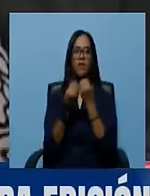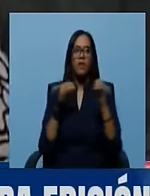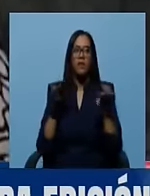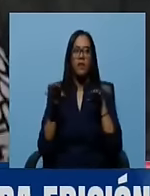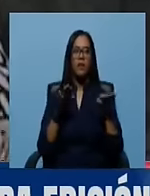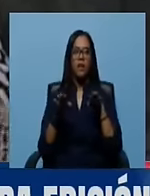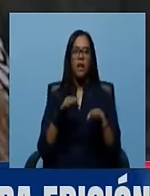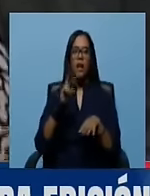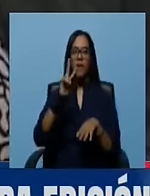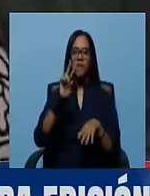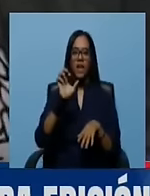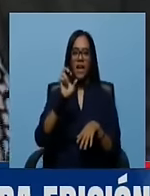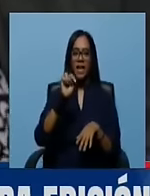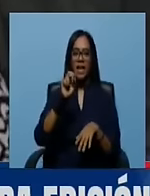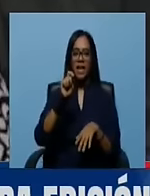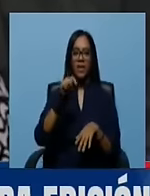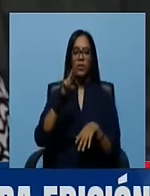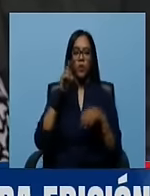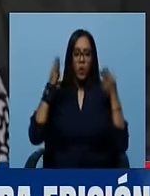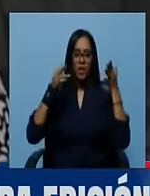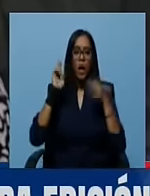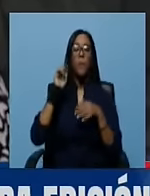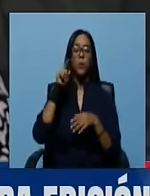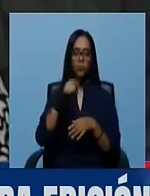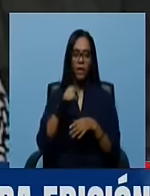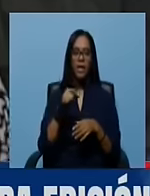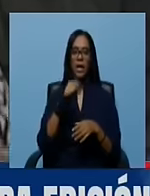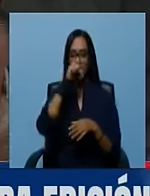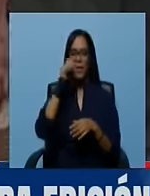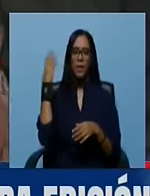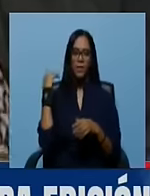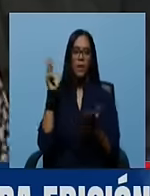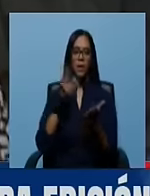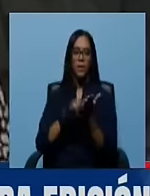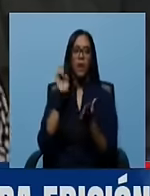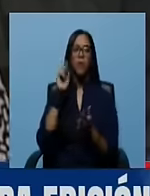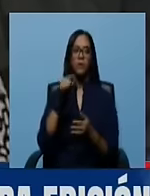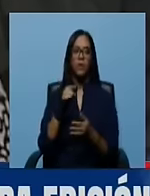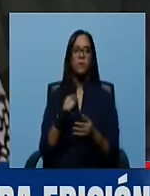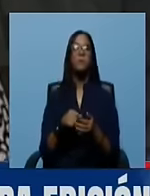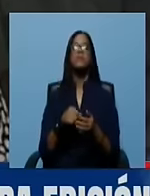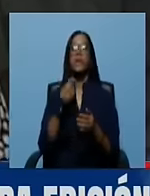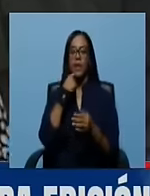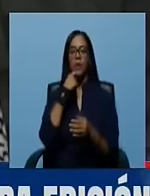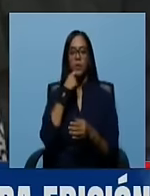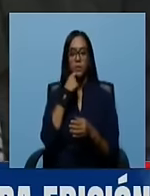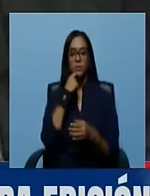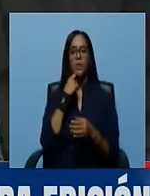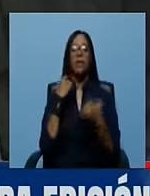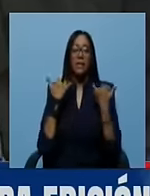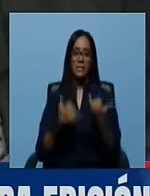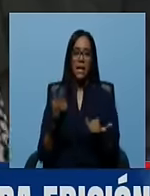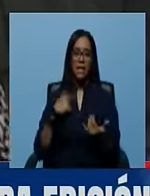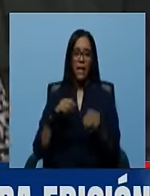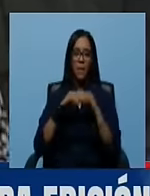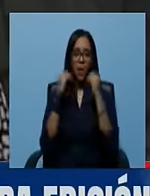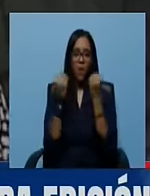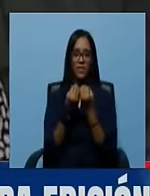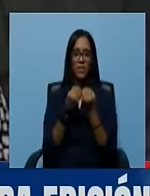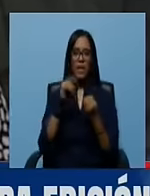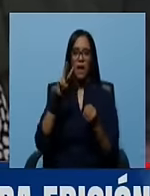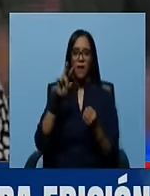de Venetur, orientada por usted el año pasado y aprobada por usted. Ya a finales en Moscú. Ya tenemos la oficina de Venetur